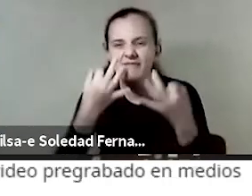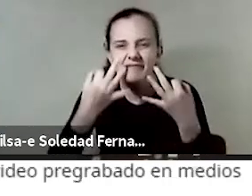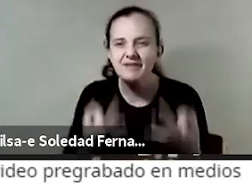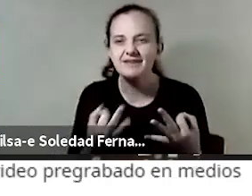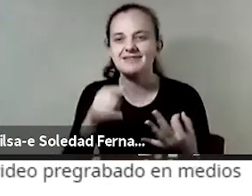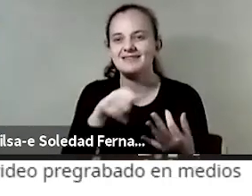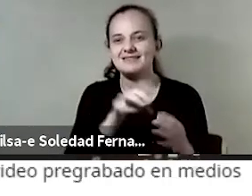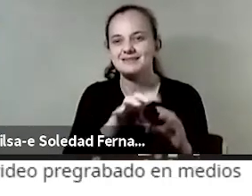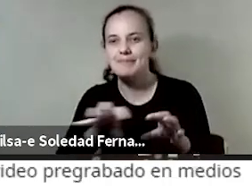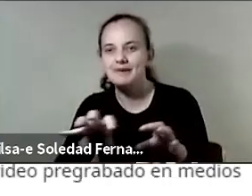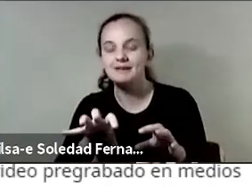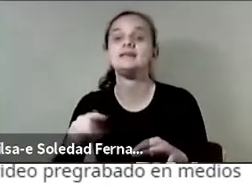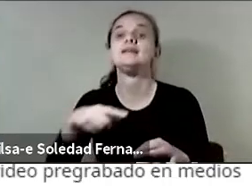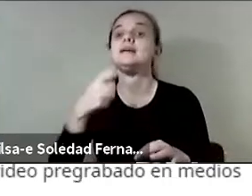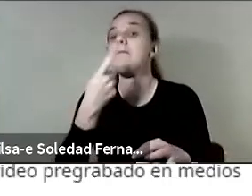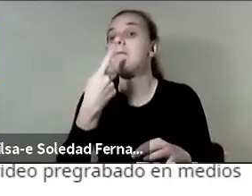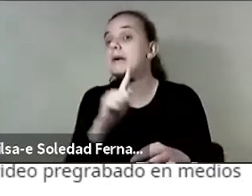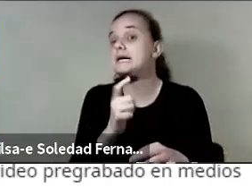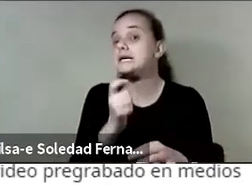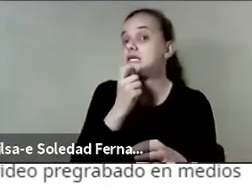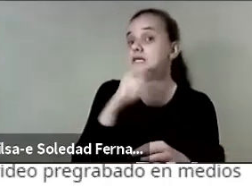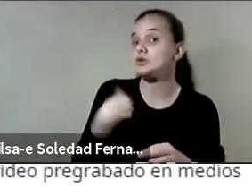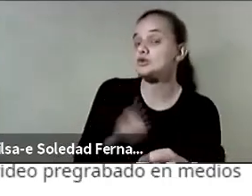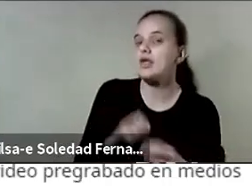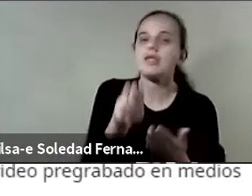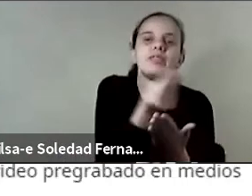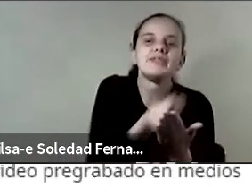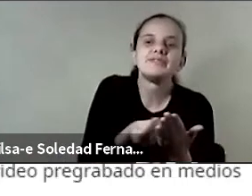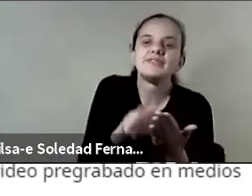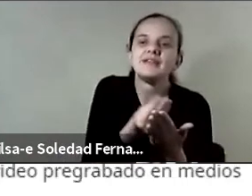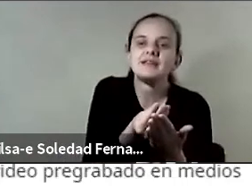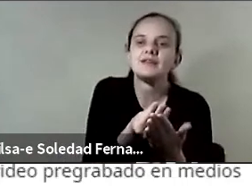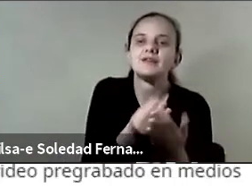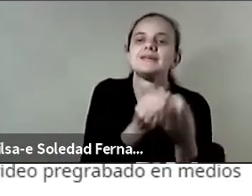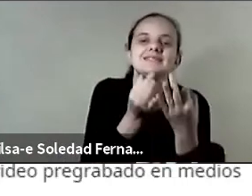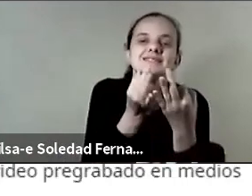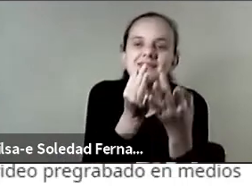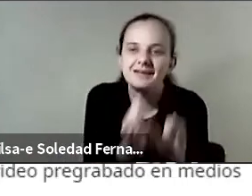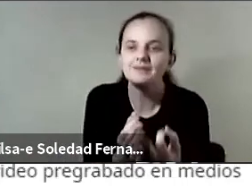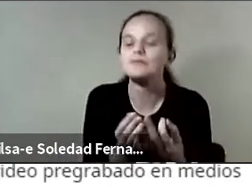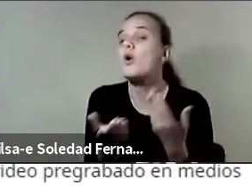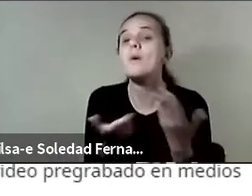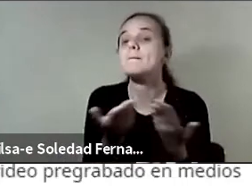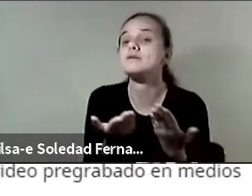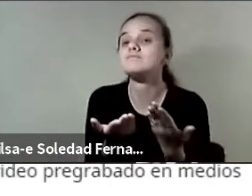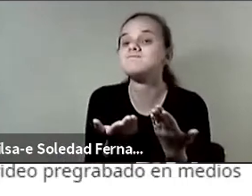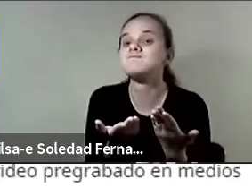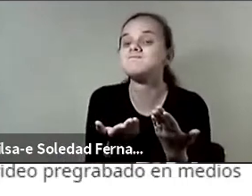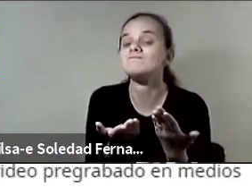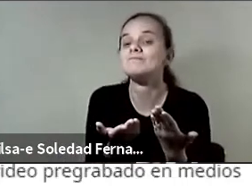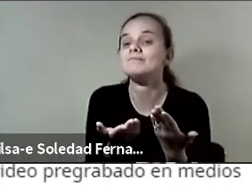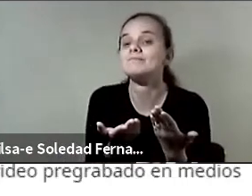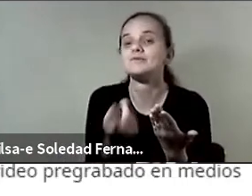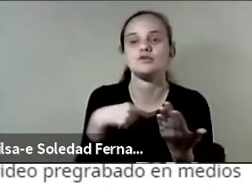deberíamos centrarnos en entender muy bien toda esa parte. Si nosotros hacemos diseño de interacción, ¿sí? Esto de que la